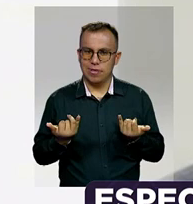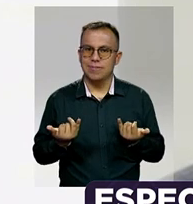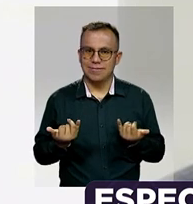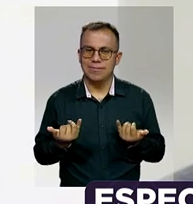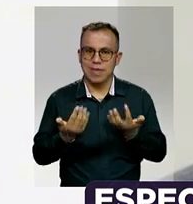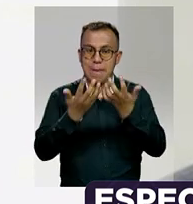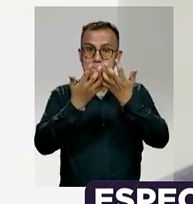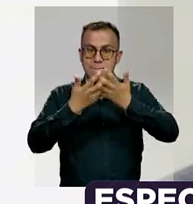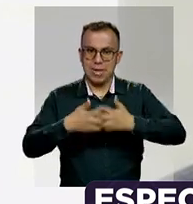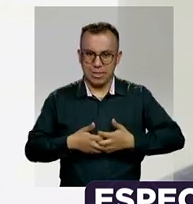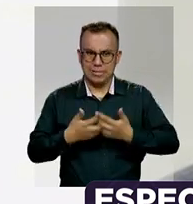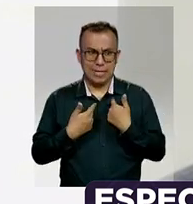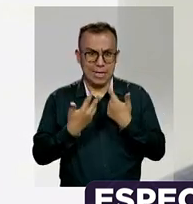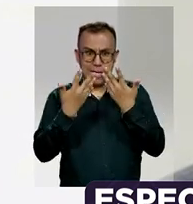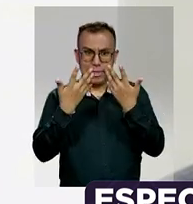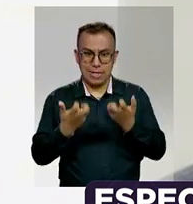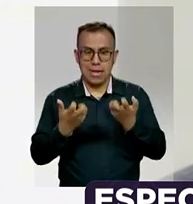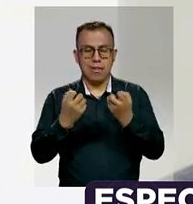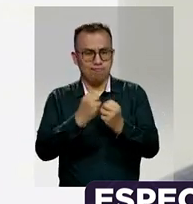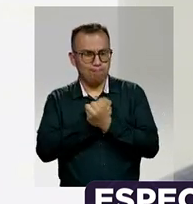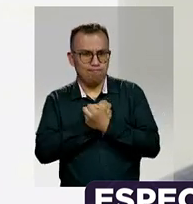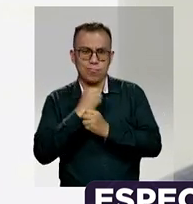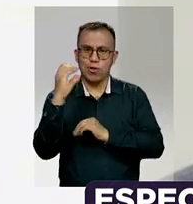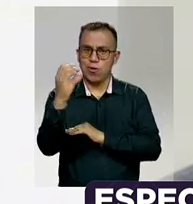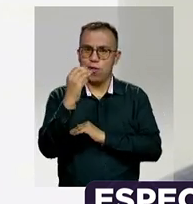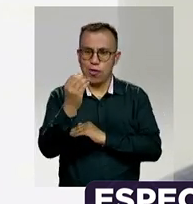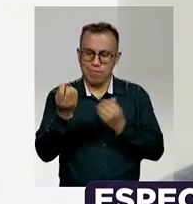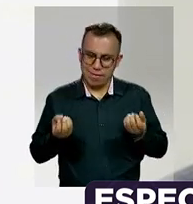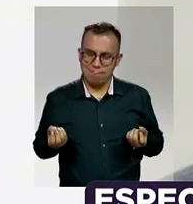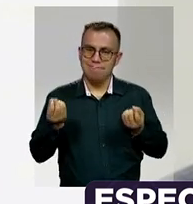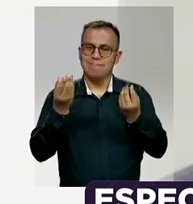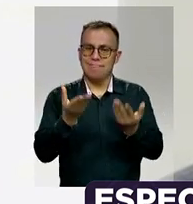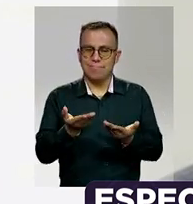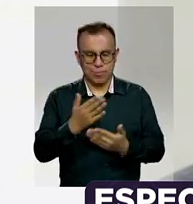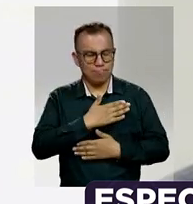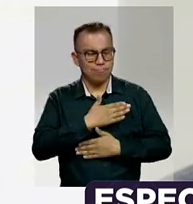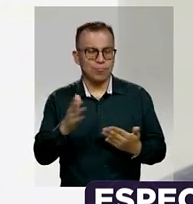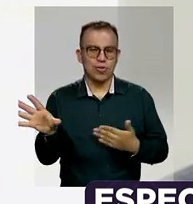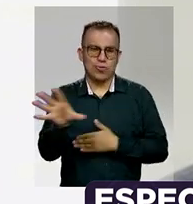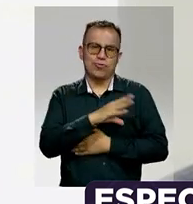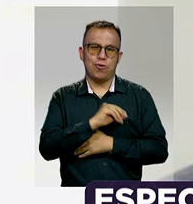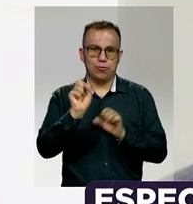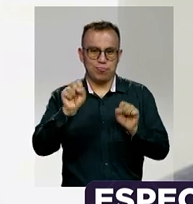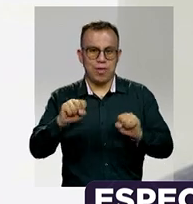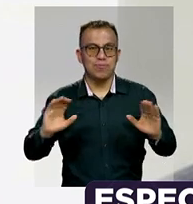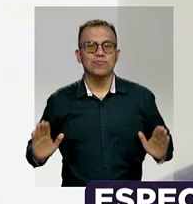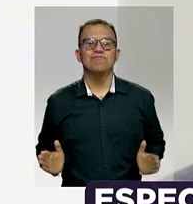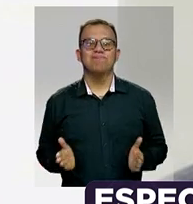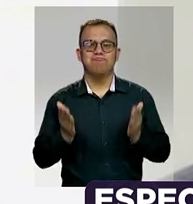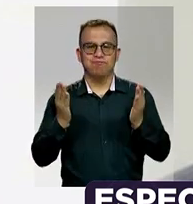los empresarios que quieren a Colombia, pues quieren aportar, pues todos pongamos un granito de arena y verá